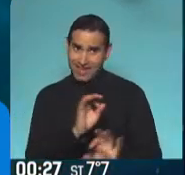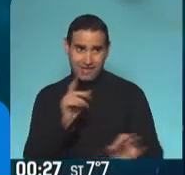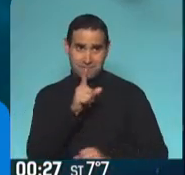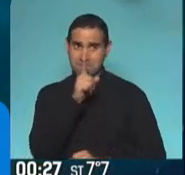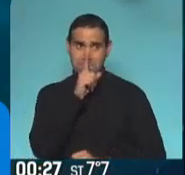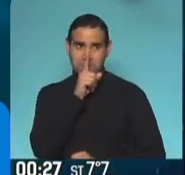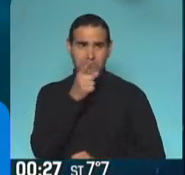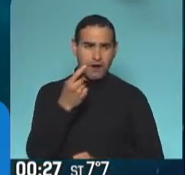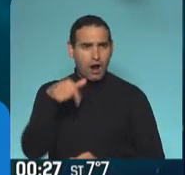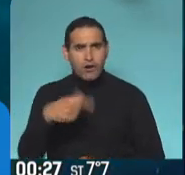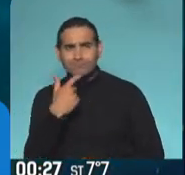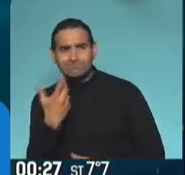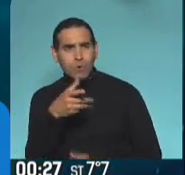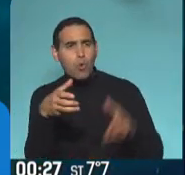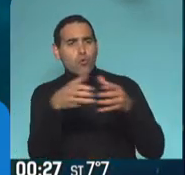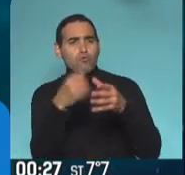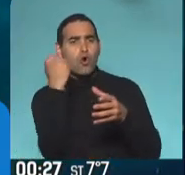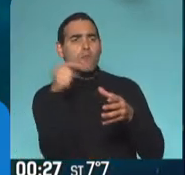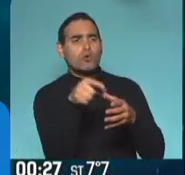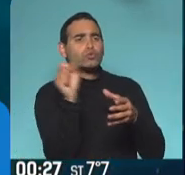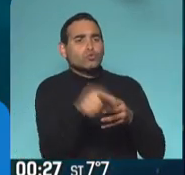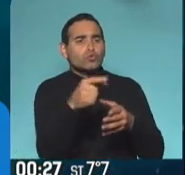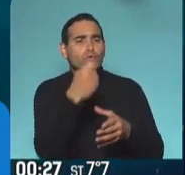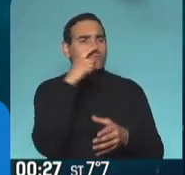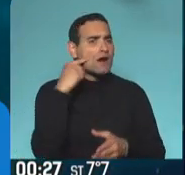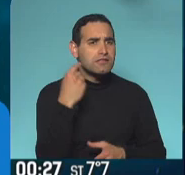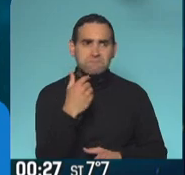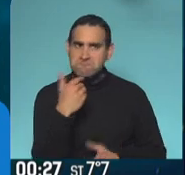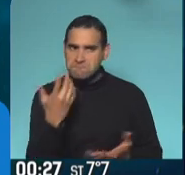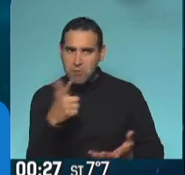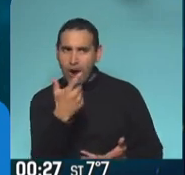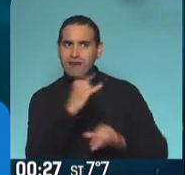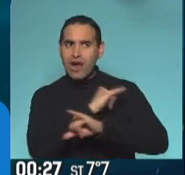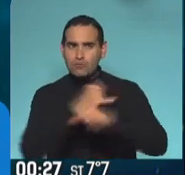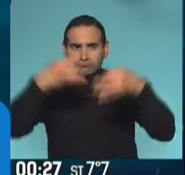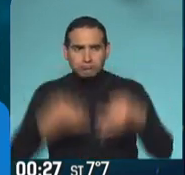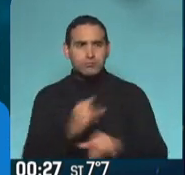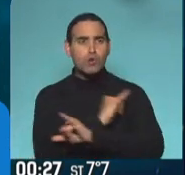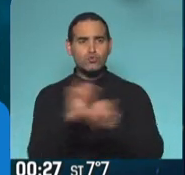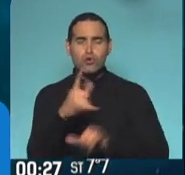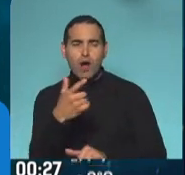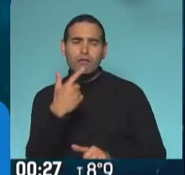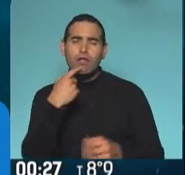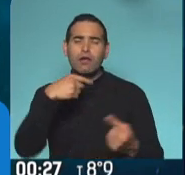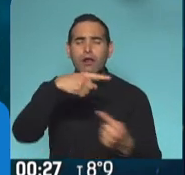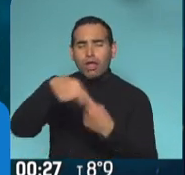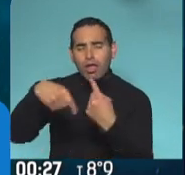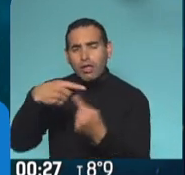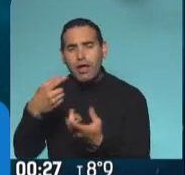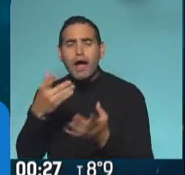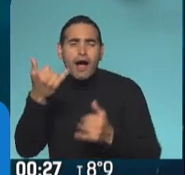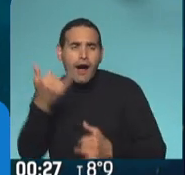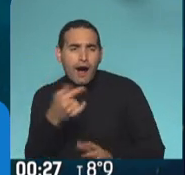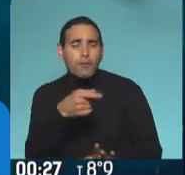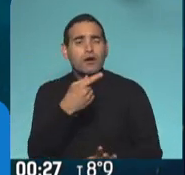sospechas sobre quién podría ser el equipo económico pero no hay ningún anuncio concreto más que leves murmullos después vamos a respetar